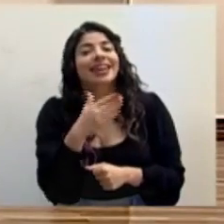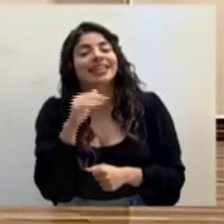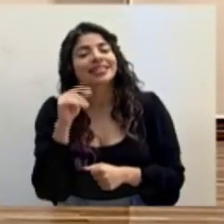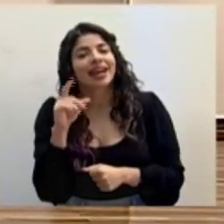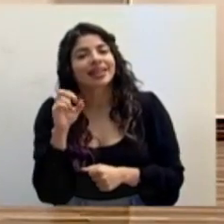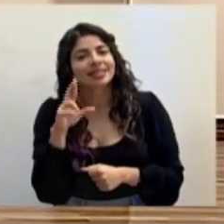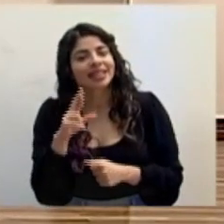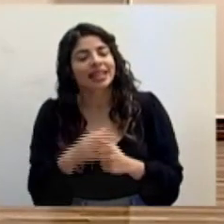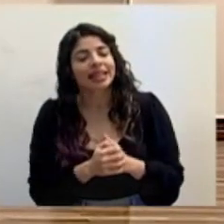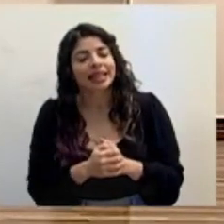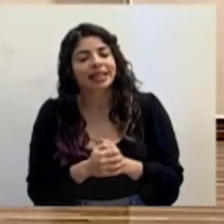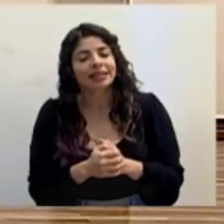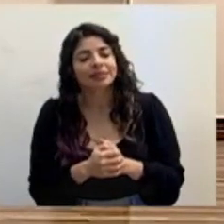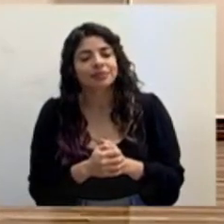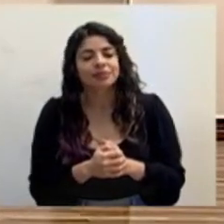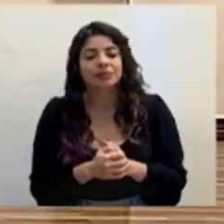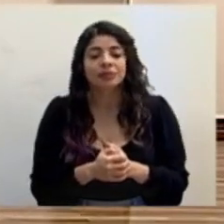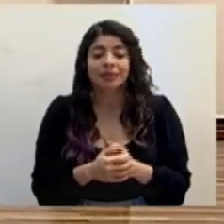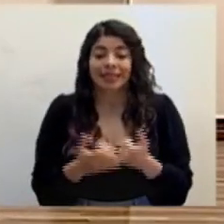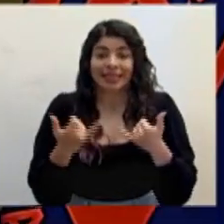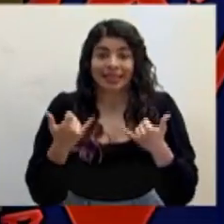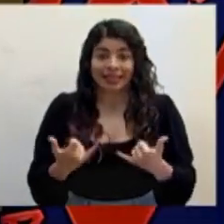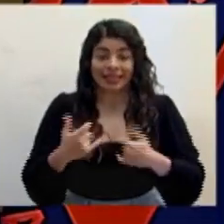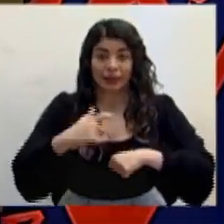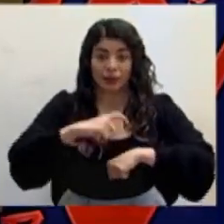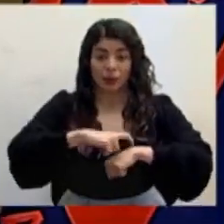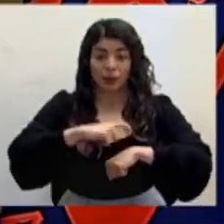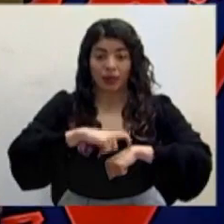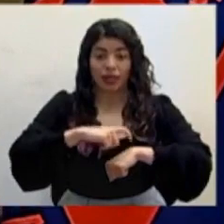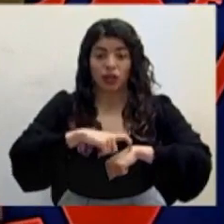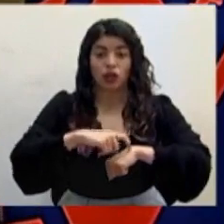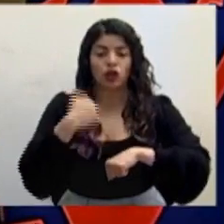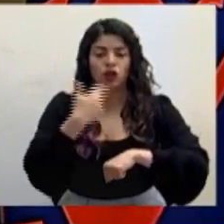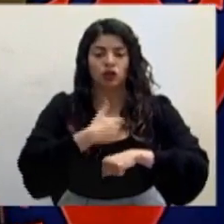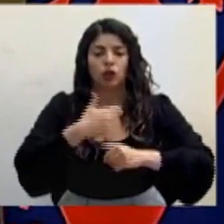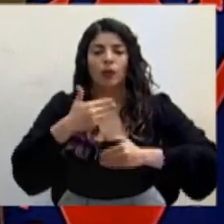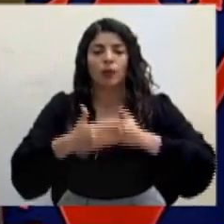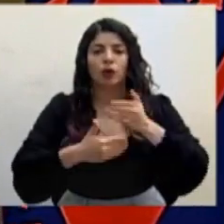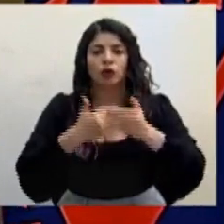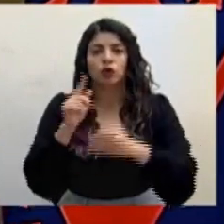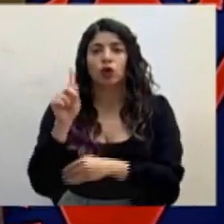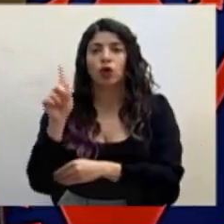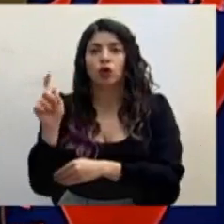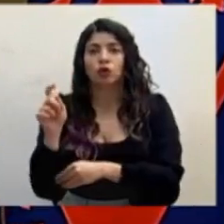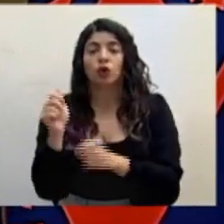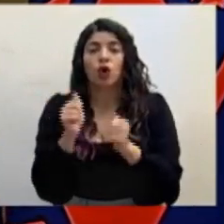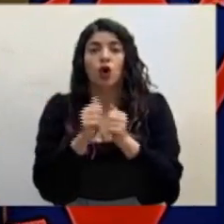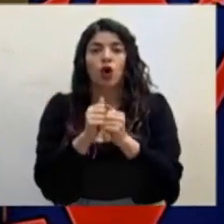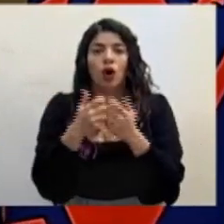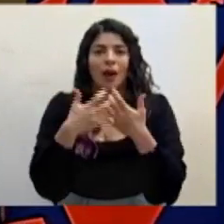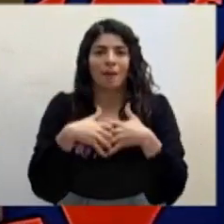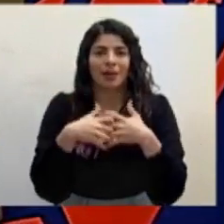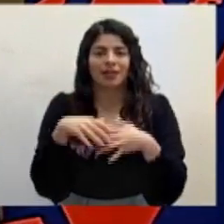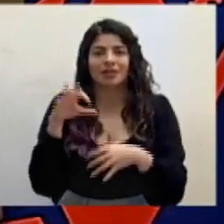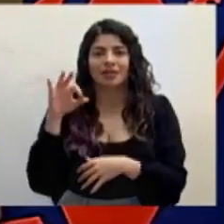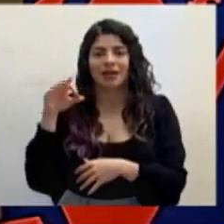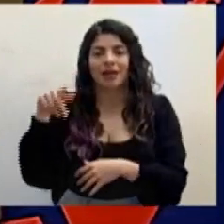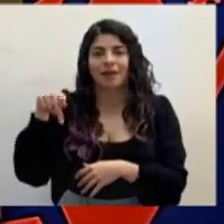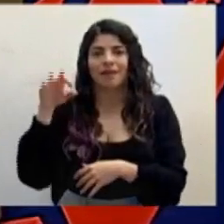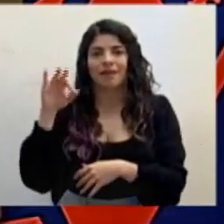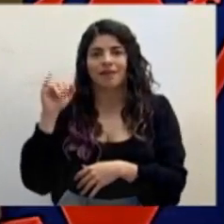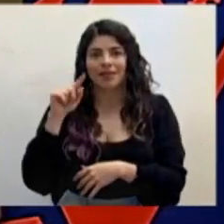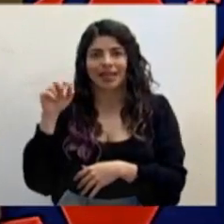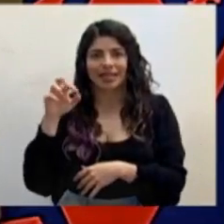Alexander. En este momento estamos en un proceso de consulta con la casa farmacéutica Pfizer y